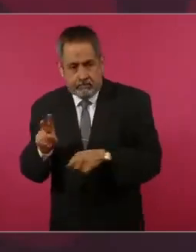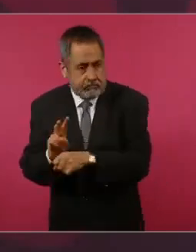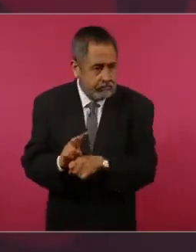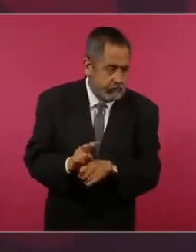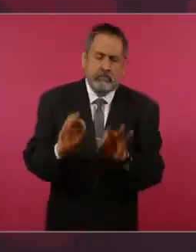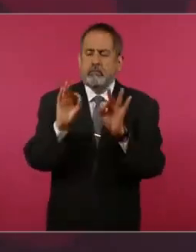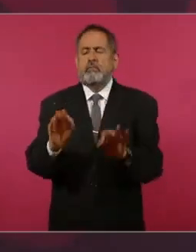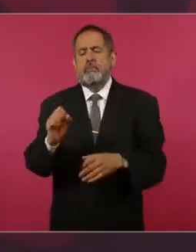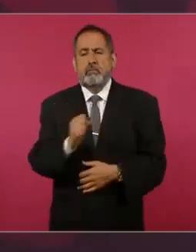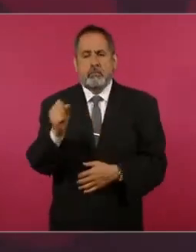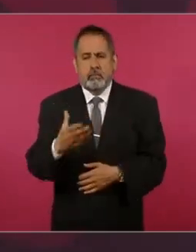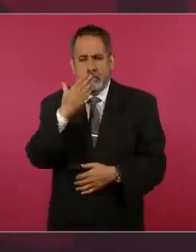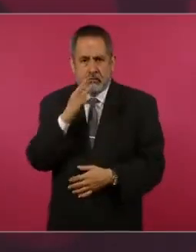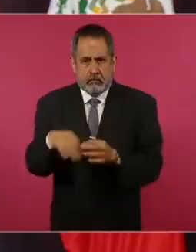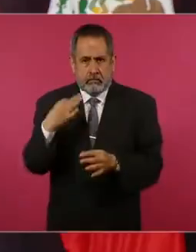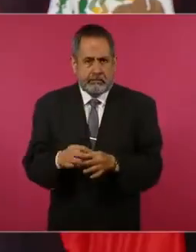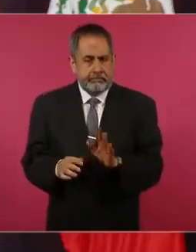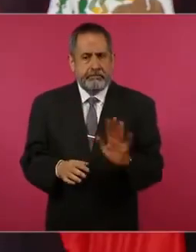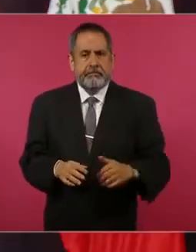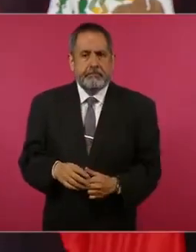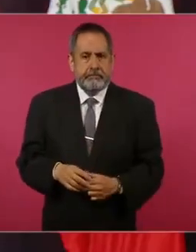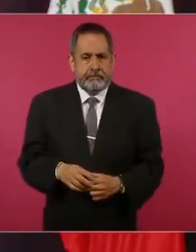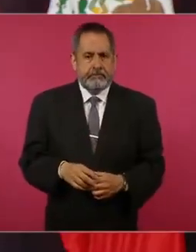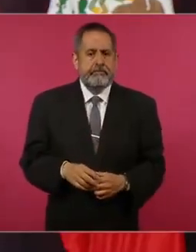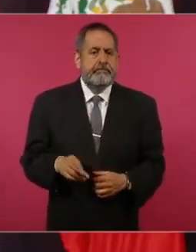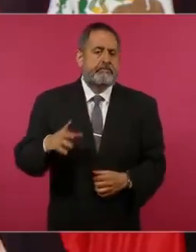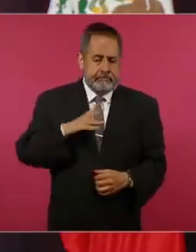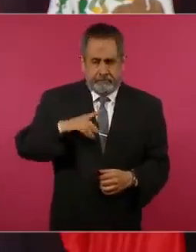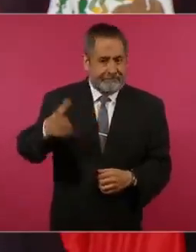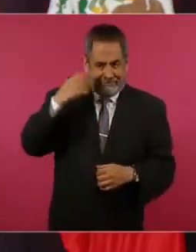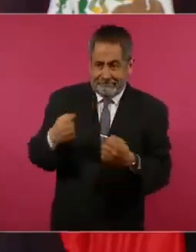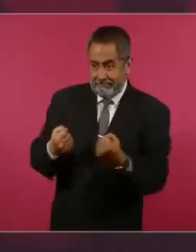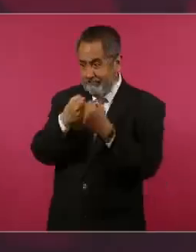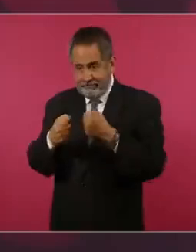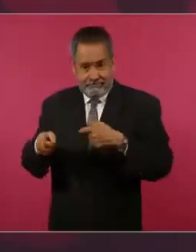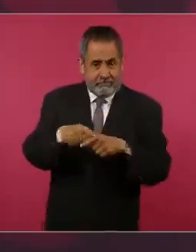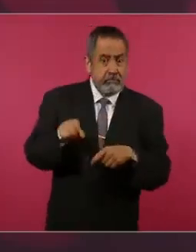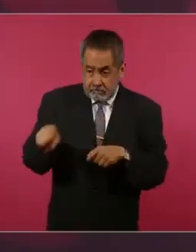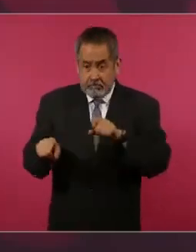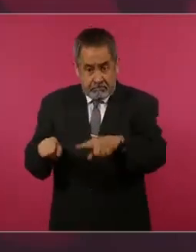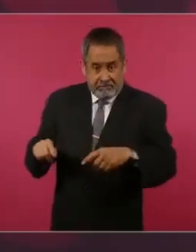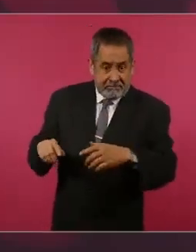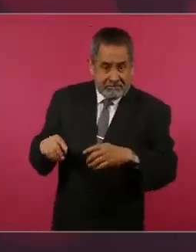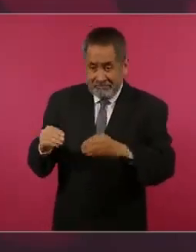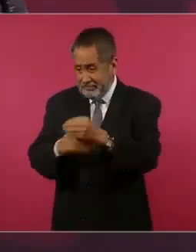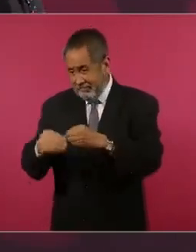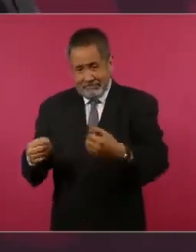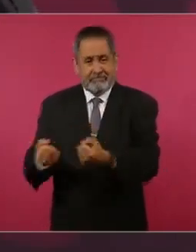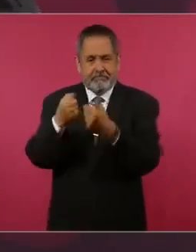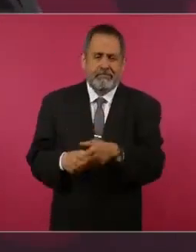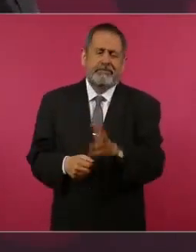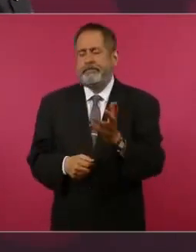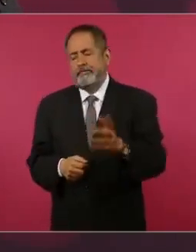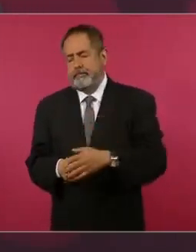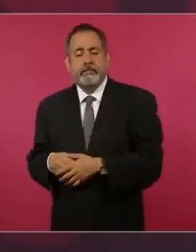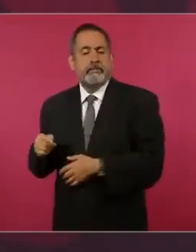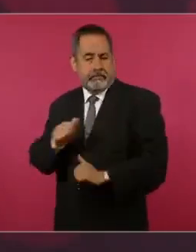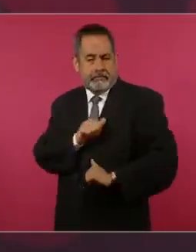Afortunadamente se logró, porque había un enfrentamiento entre los pobladores, o entre